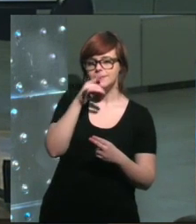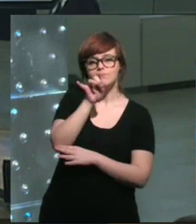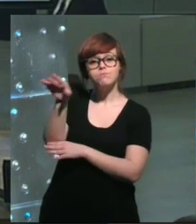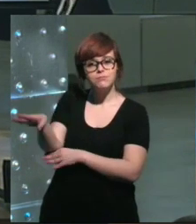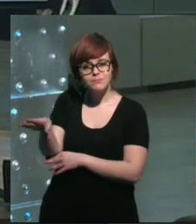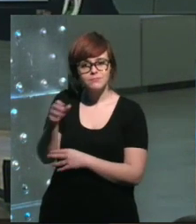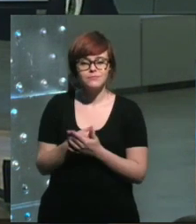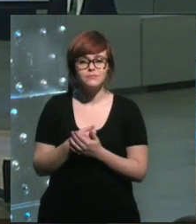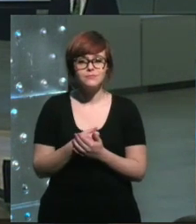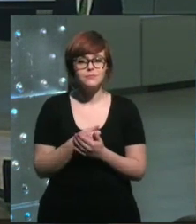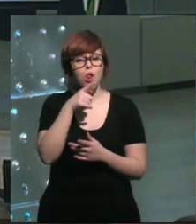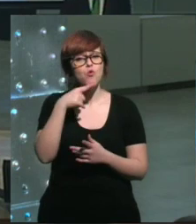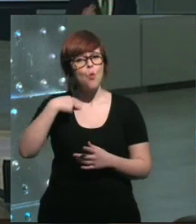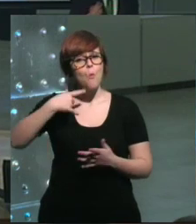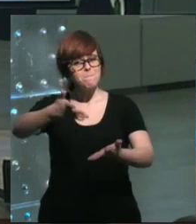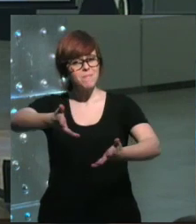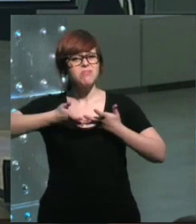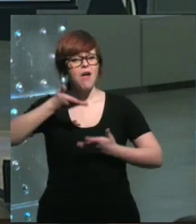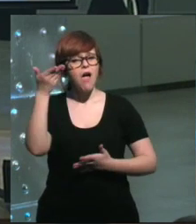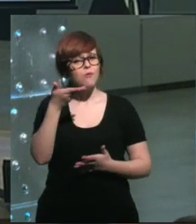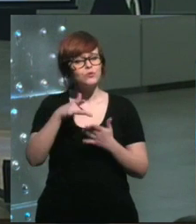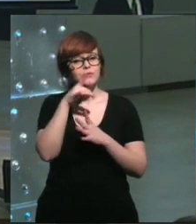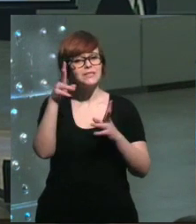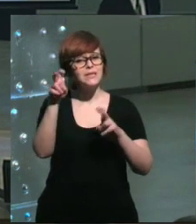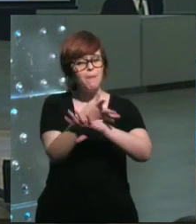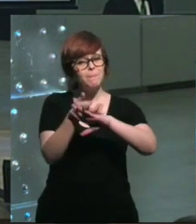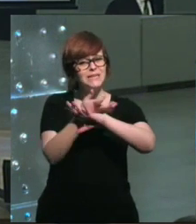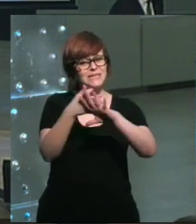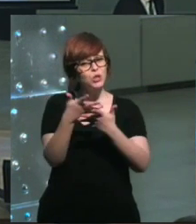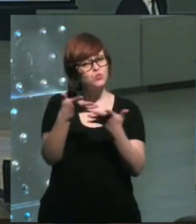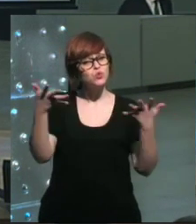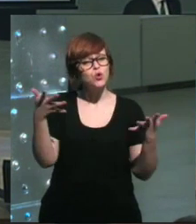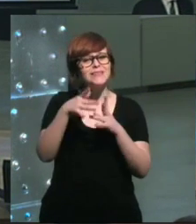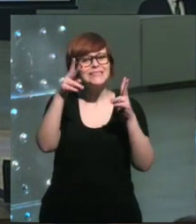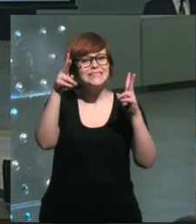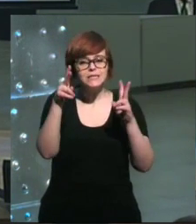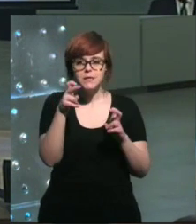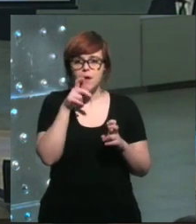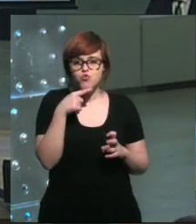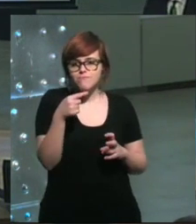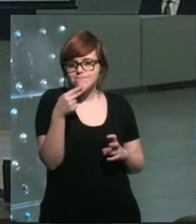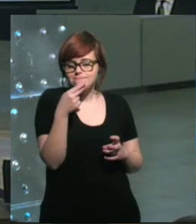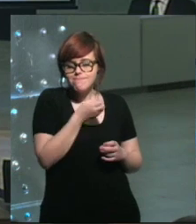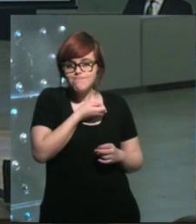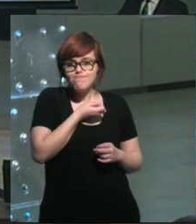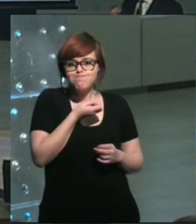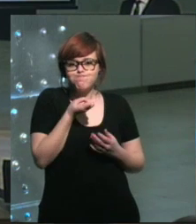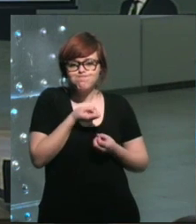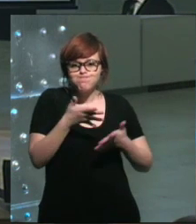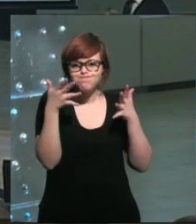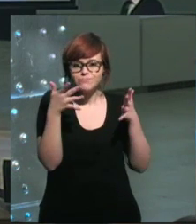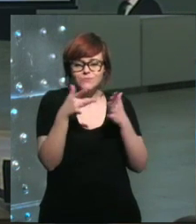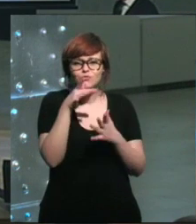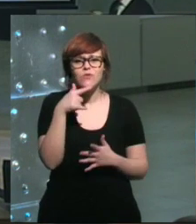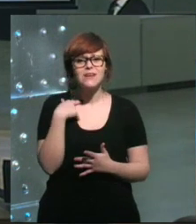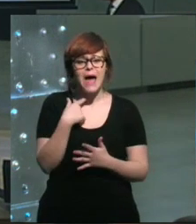Para mí, la gran ventaja de esta inmensa base de datos fue la capacidad que nos dio de movilizar a decenas